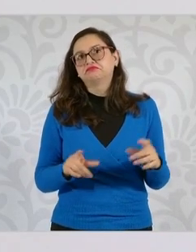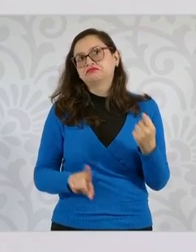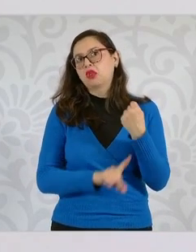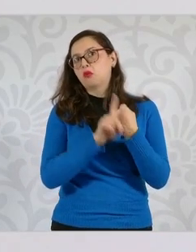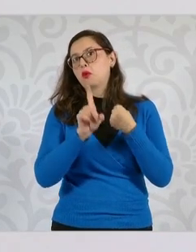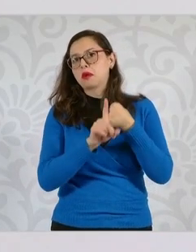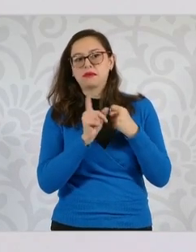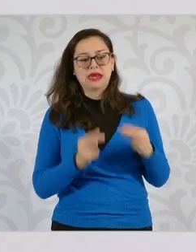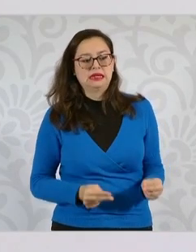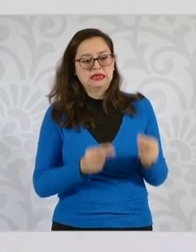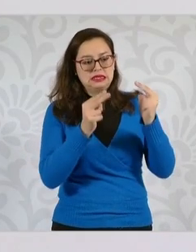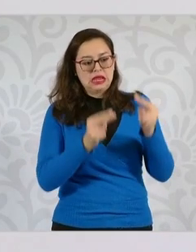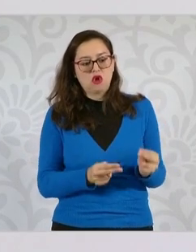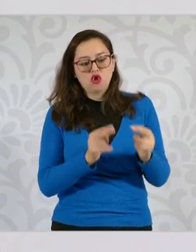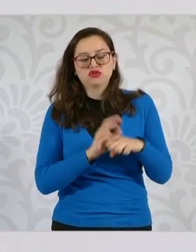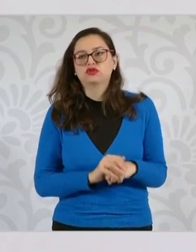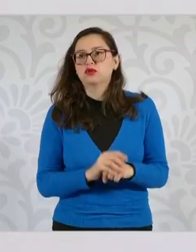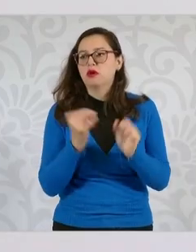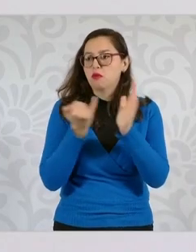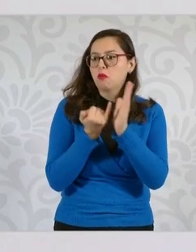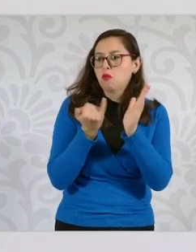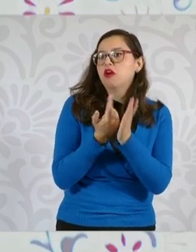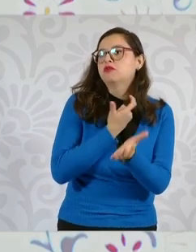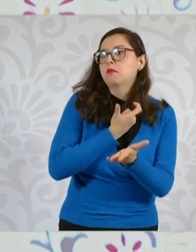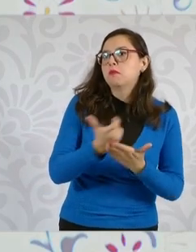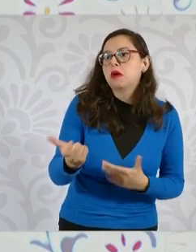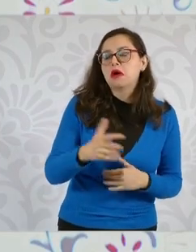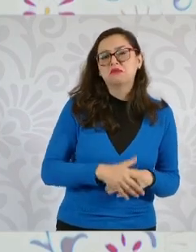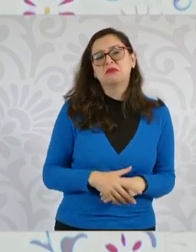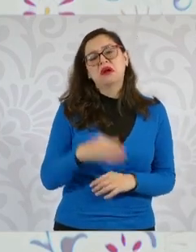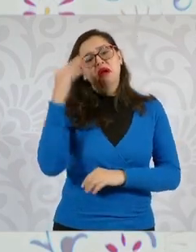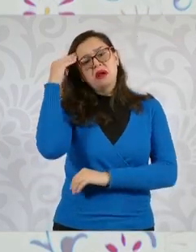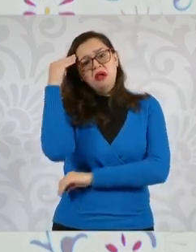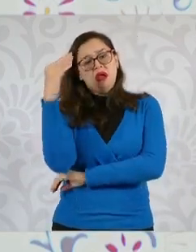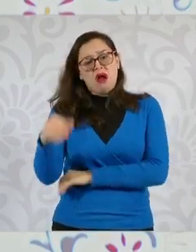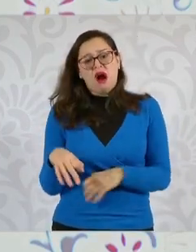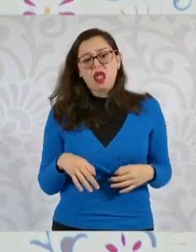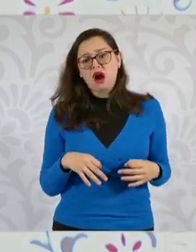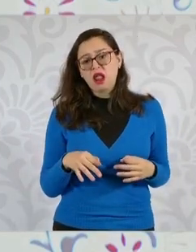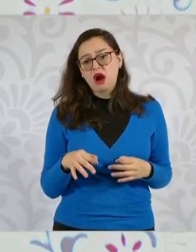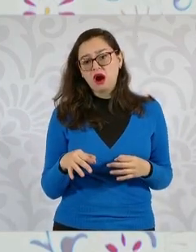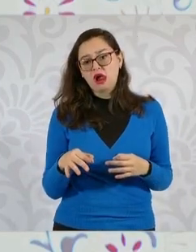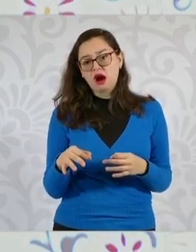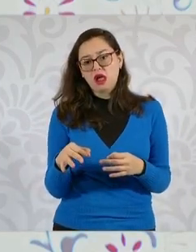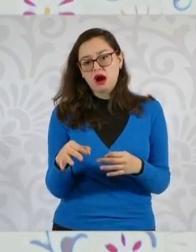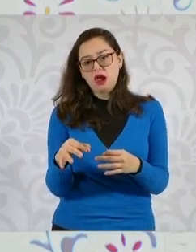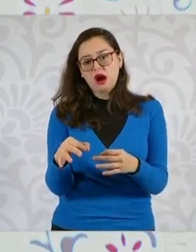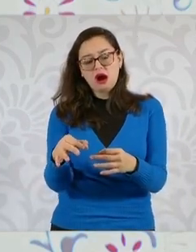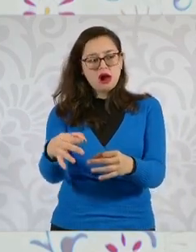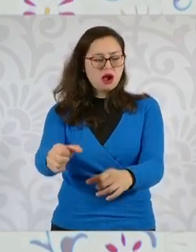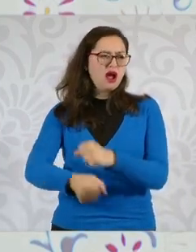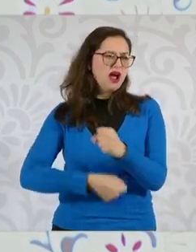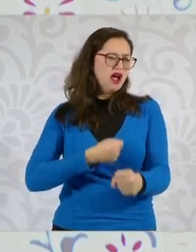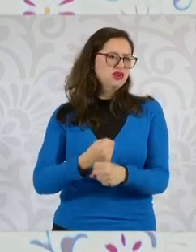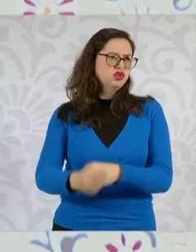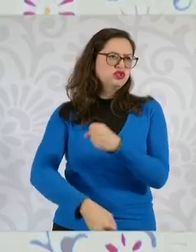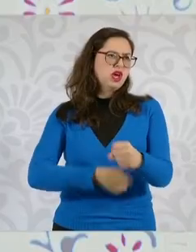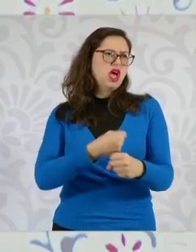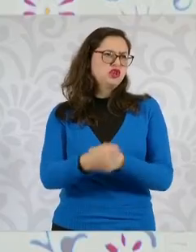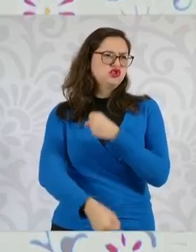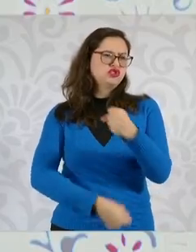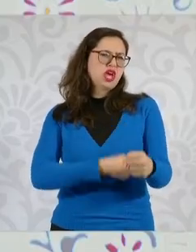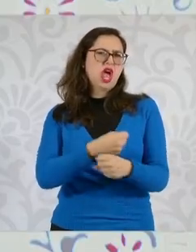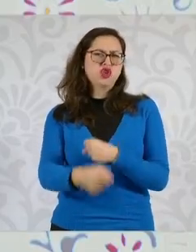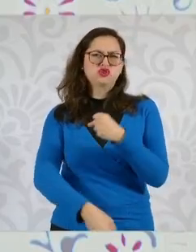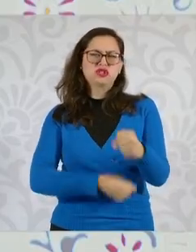juicio que tiene que ver con pago de impuestos ya no va a ser como ahora que pueden pasar años y años y años y